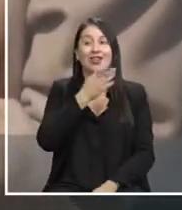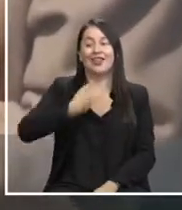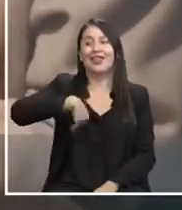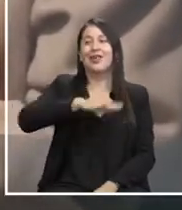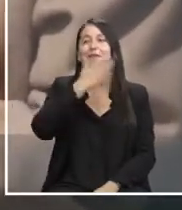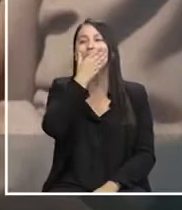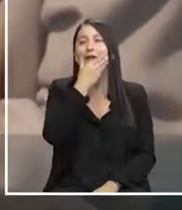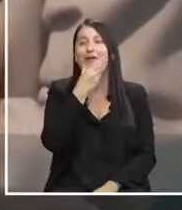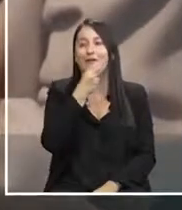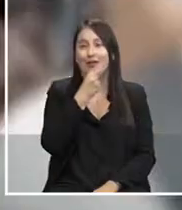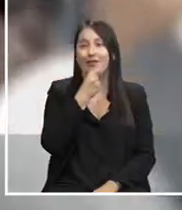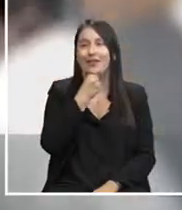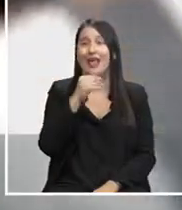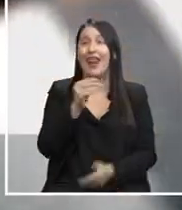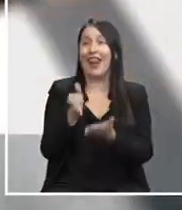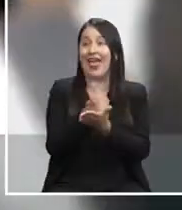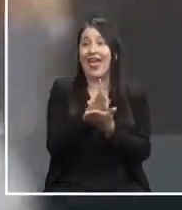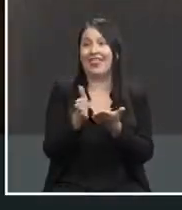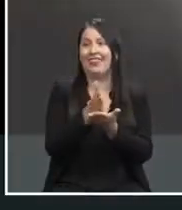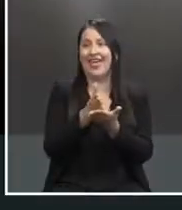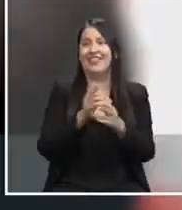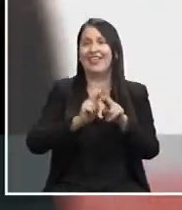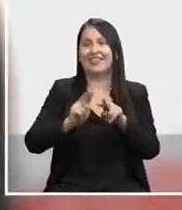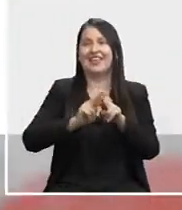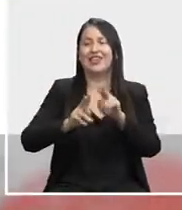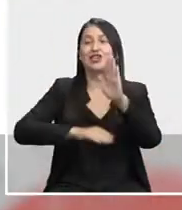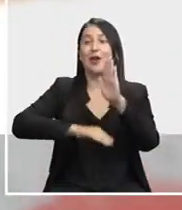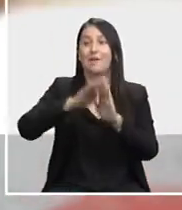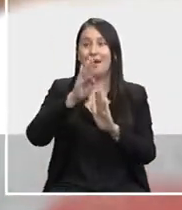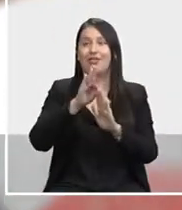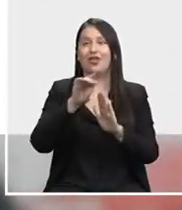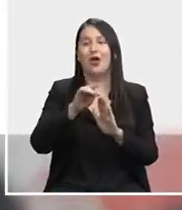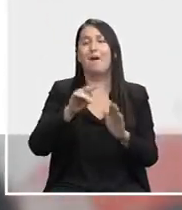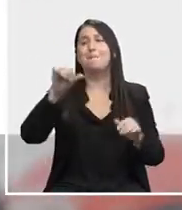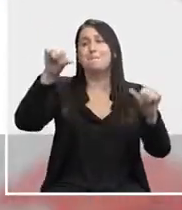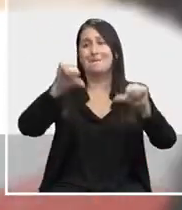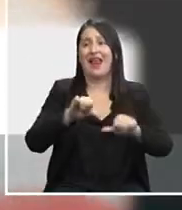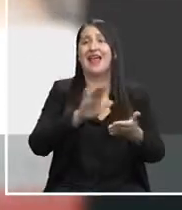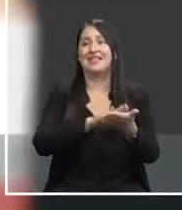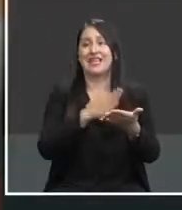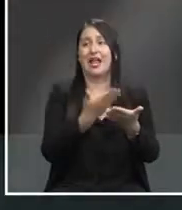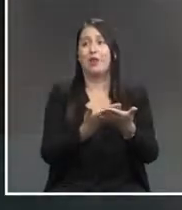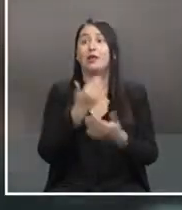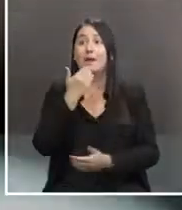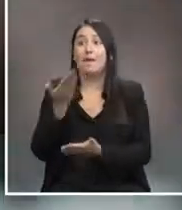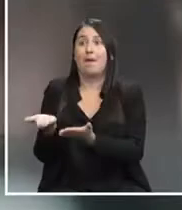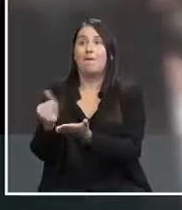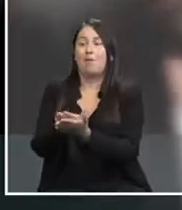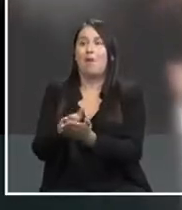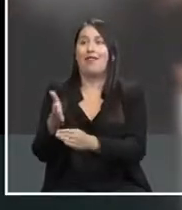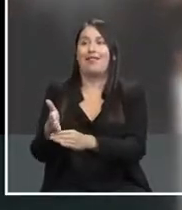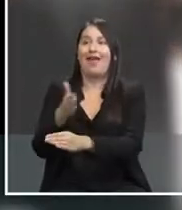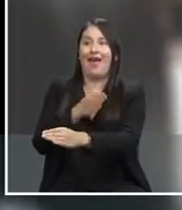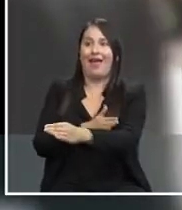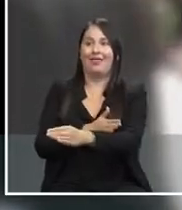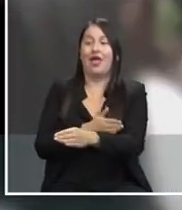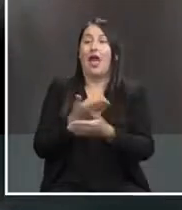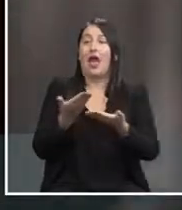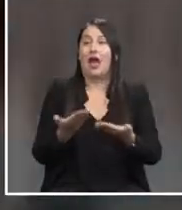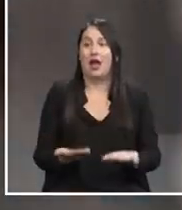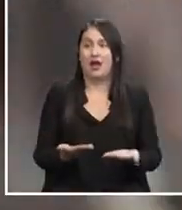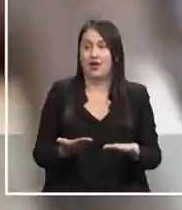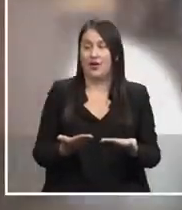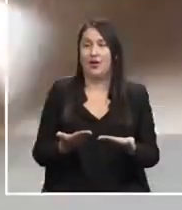empeorando. Las dietas se han convertido en el mayor factor de mala salud y muertes prematuras en todo el mundo y ahora matan a